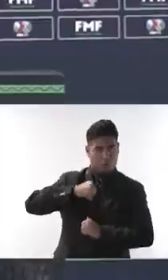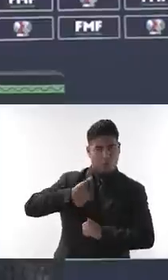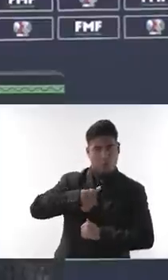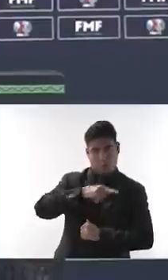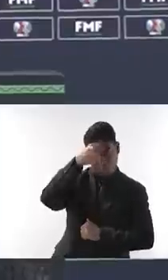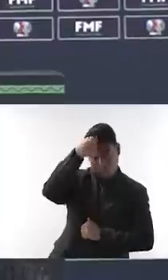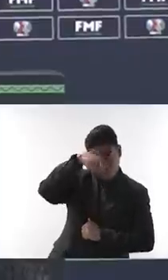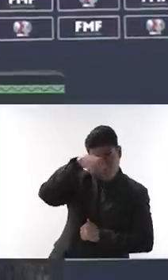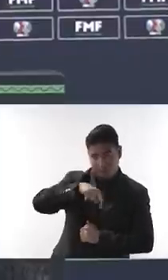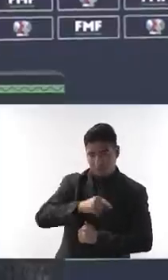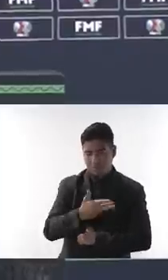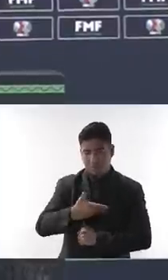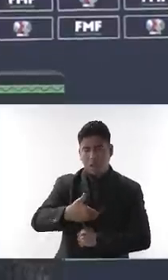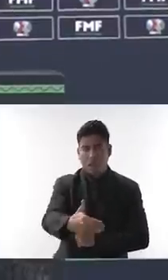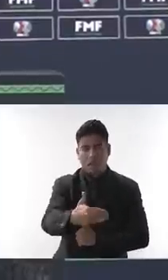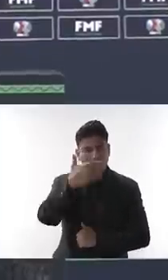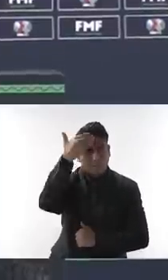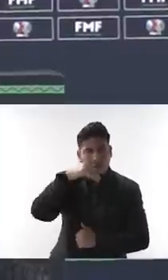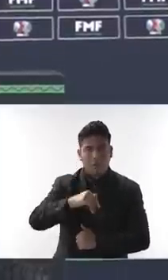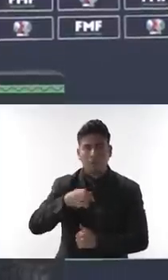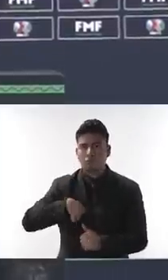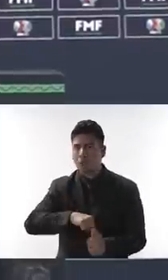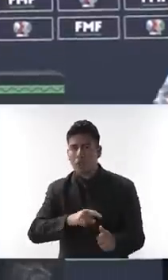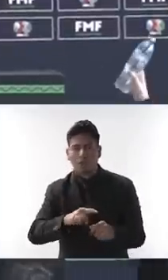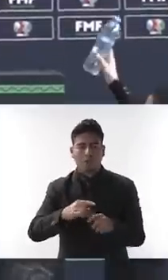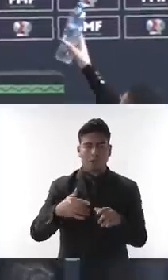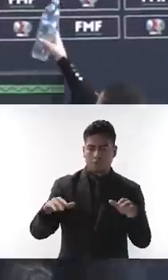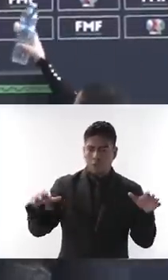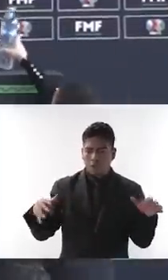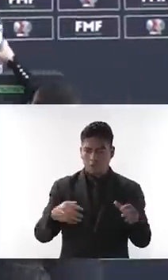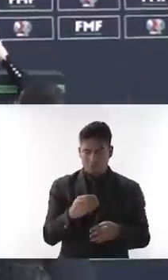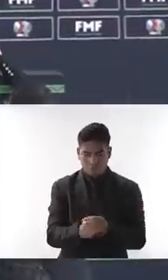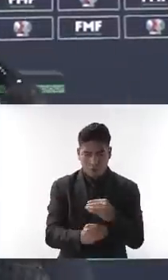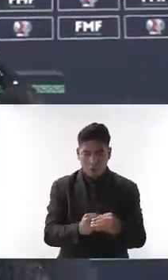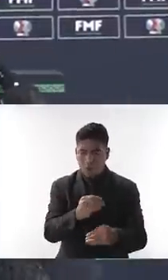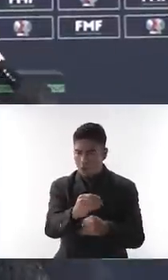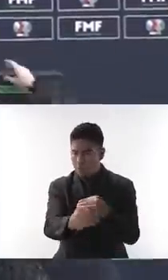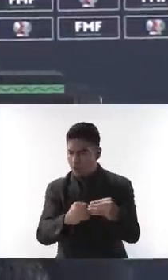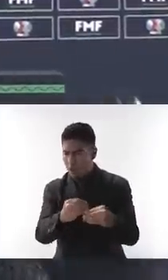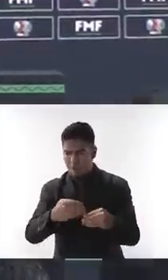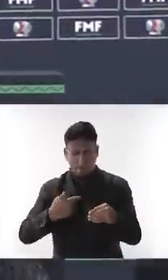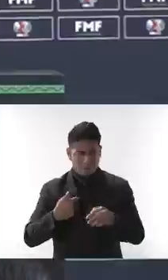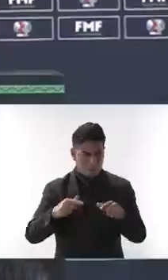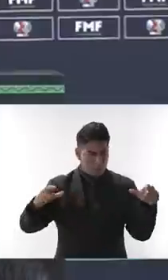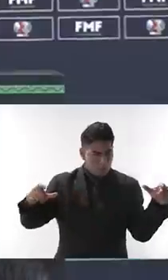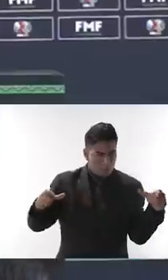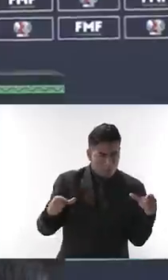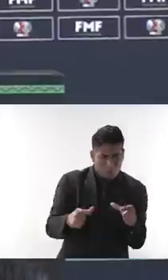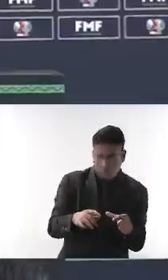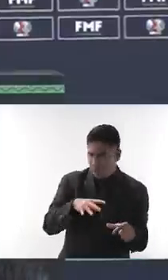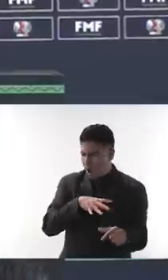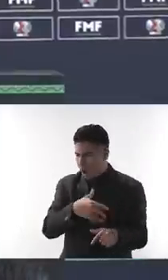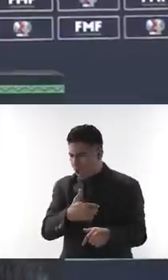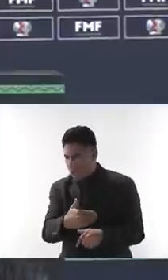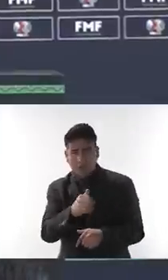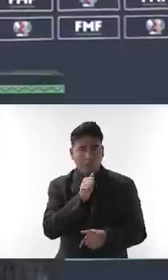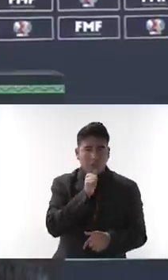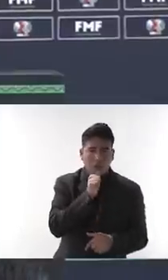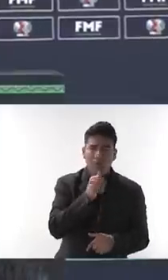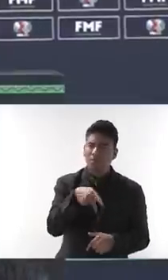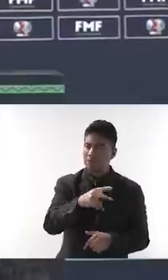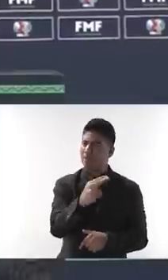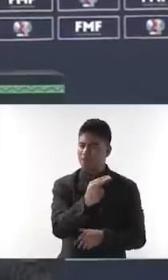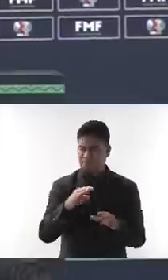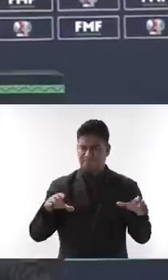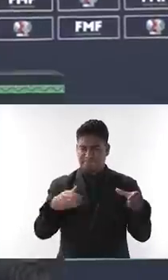haber un proceso eliminatorio, tenga esa capacidad de éxito, que sea un cuerpo técnico probado en